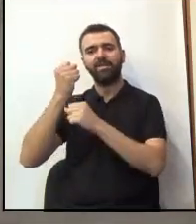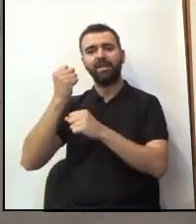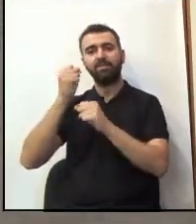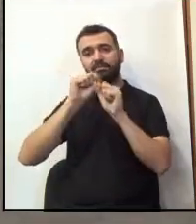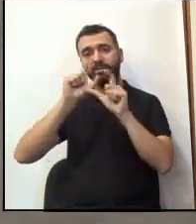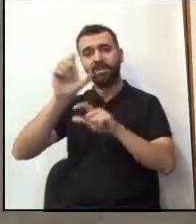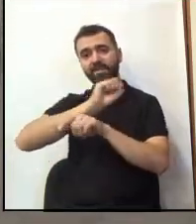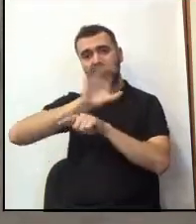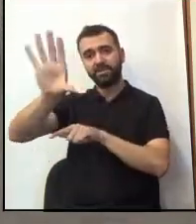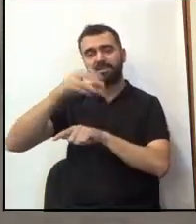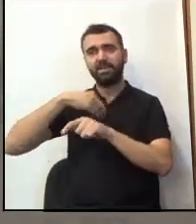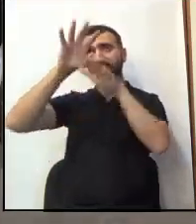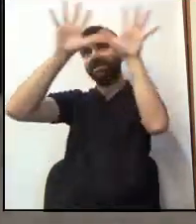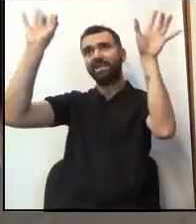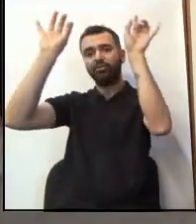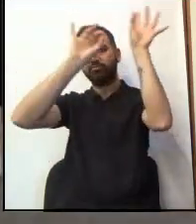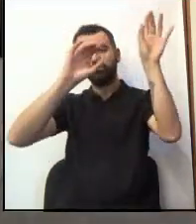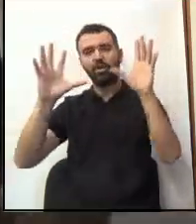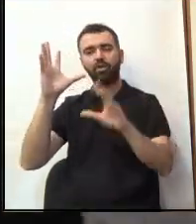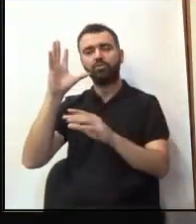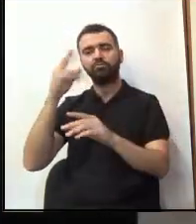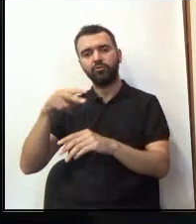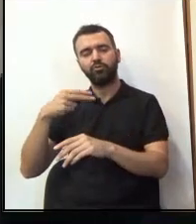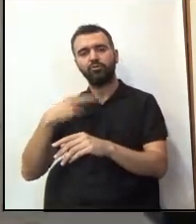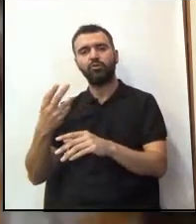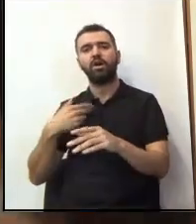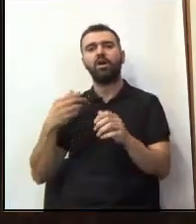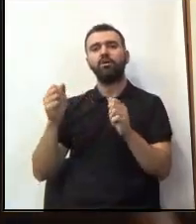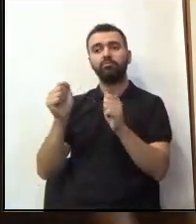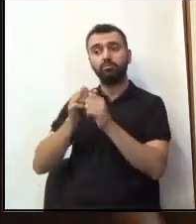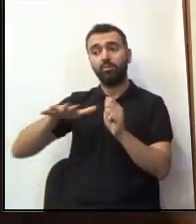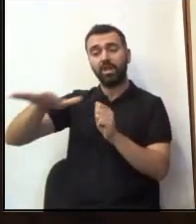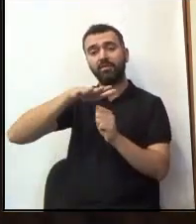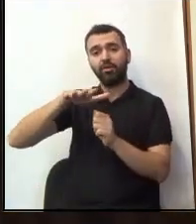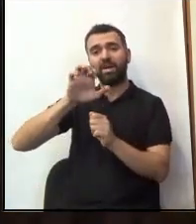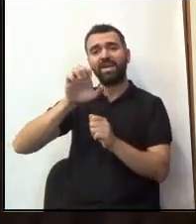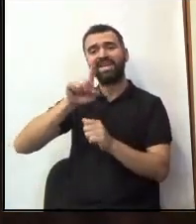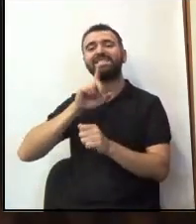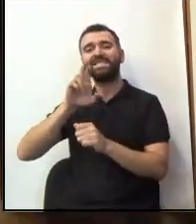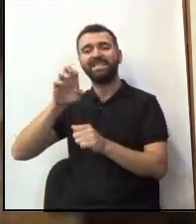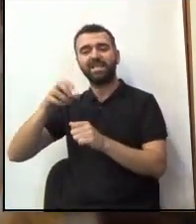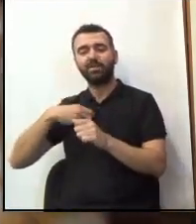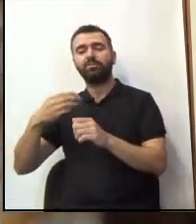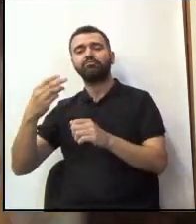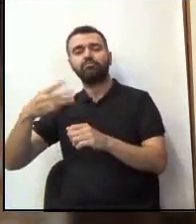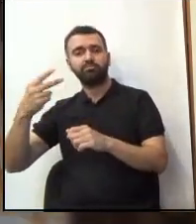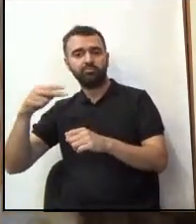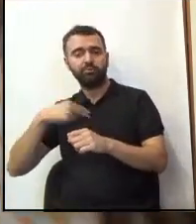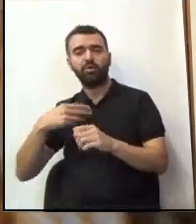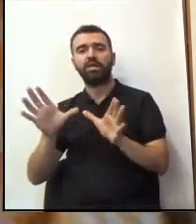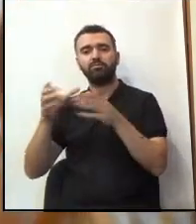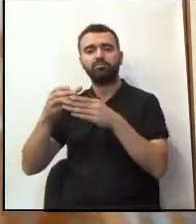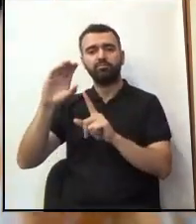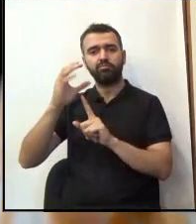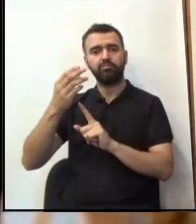Ñuñoa, organizado por la plataforma de streaming Rivi en conjunto con la Municipalidad de Ñuñoa y la Corporación Cultural de la Comuna.